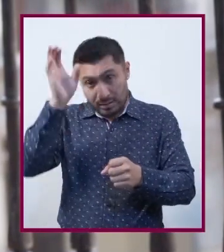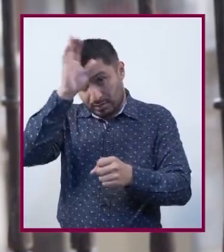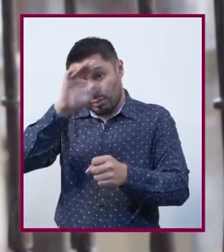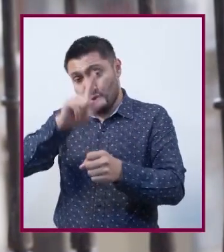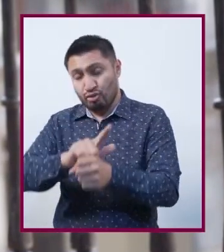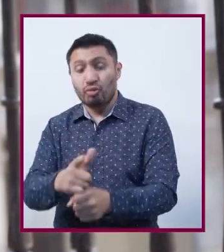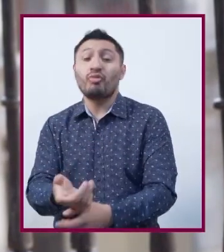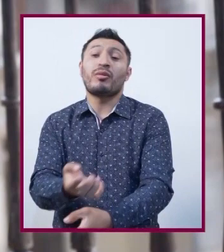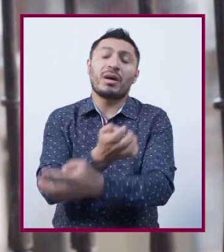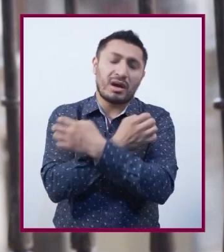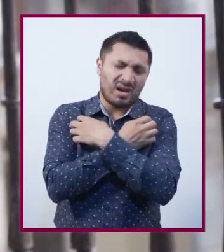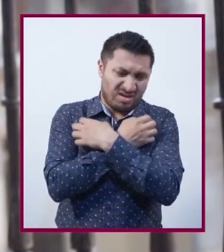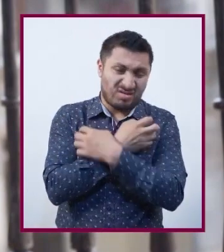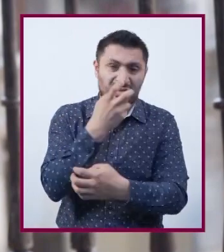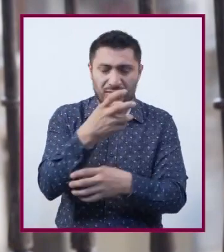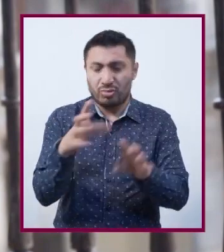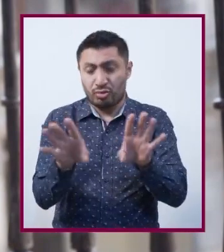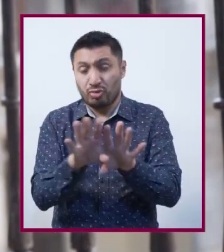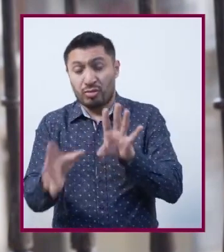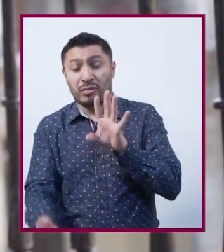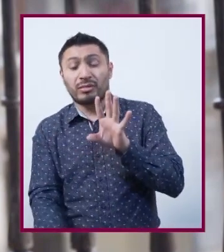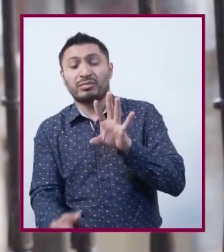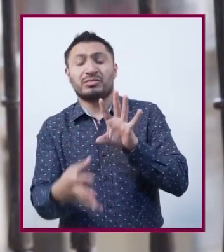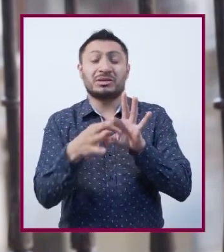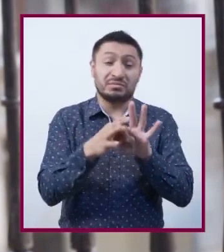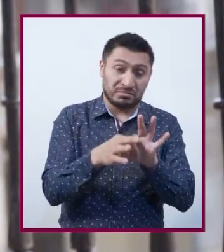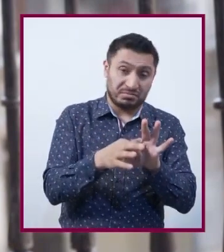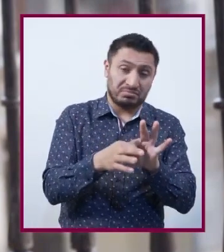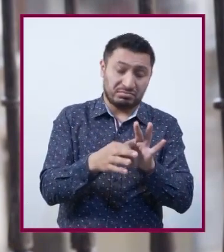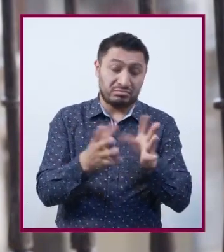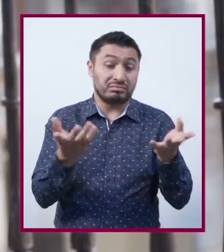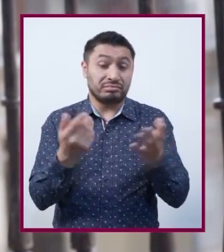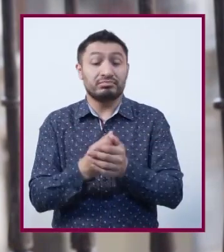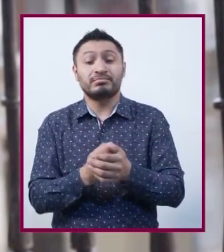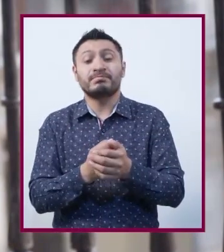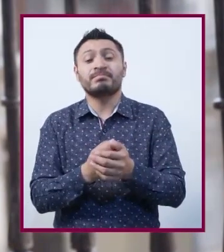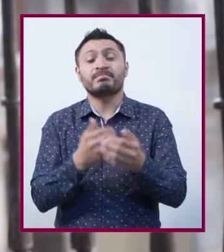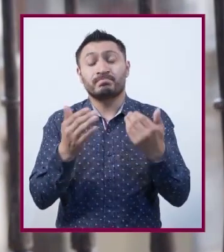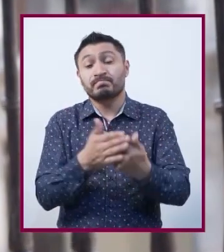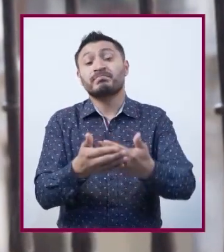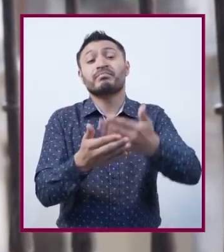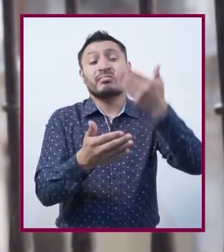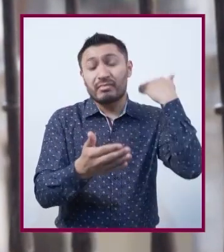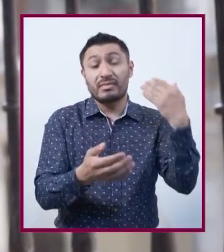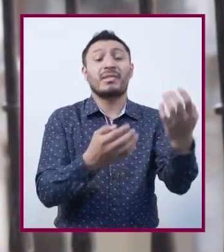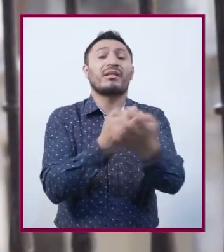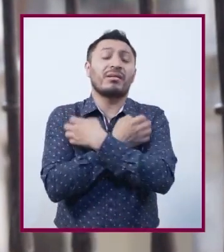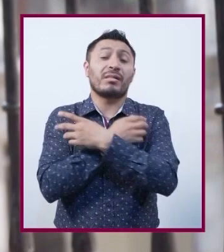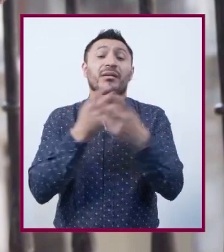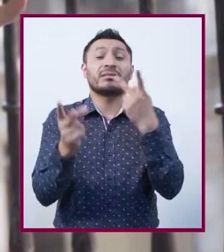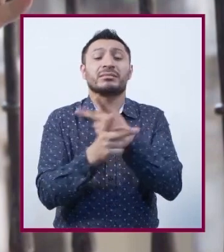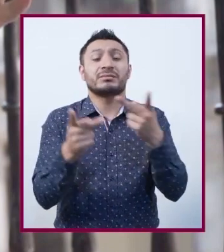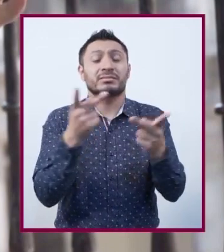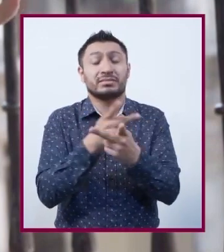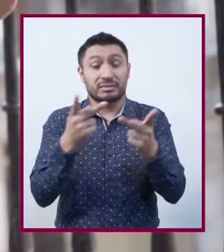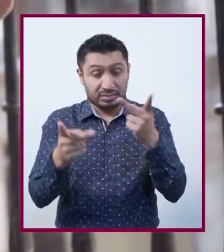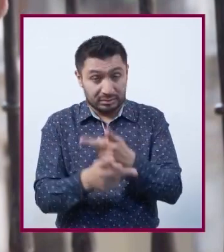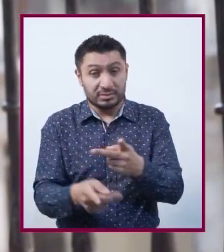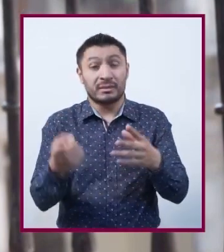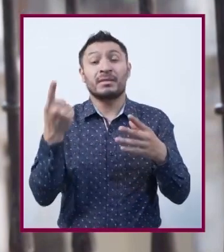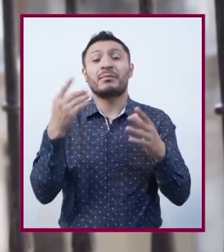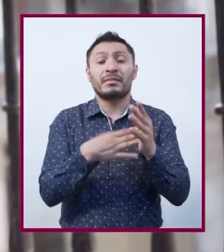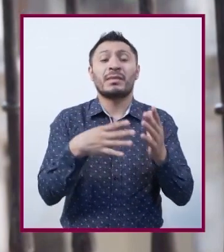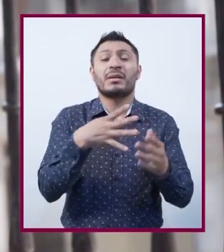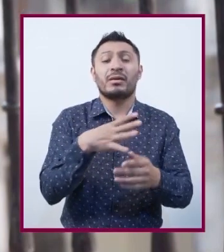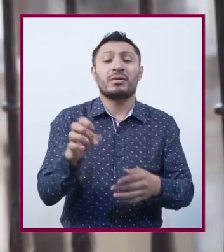económicas, sociales, la cultura y la educación van ocupando su espacio. El antecedente de la educación media